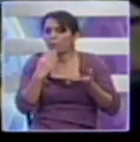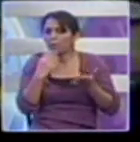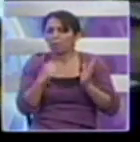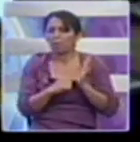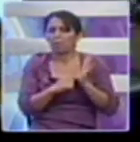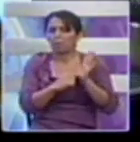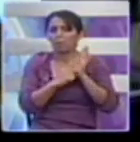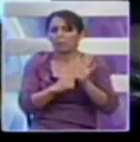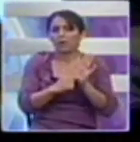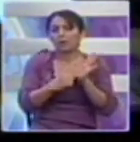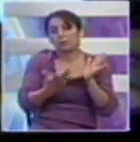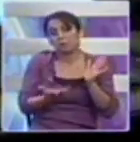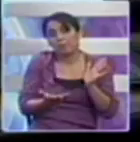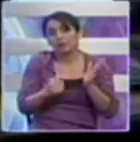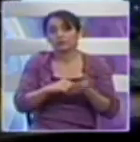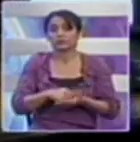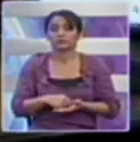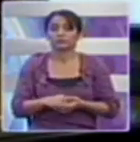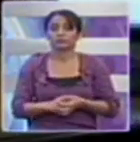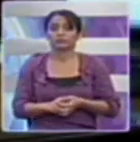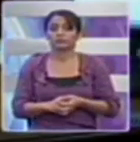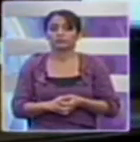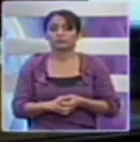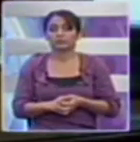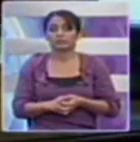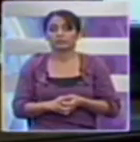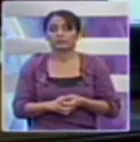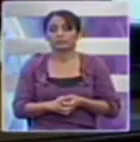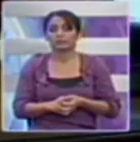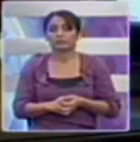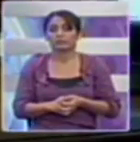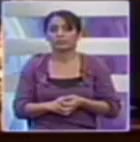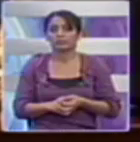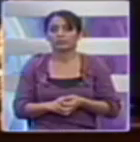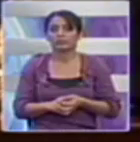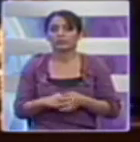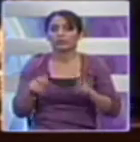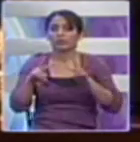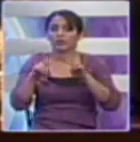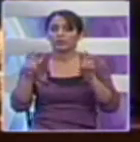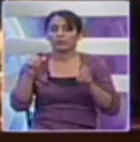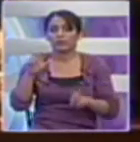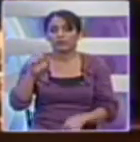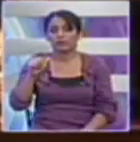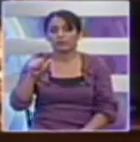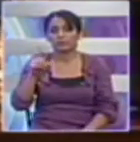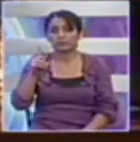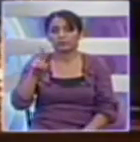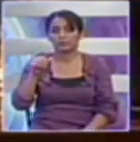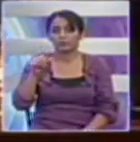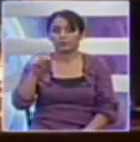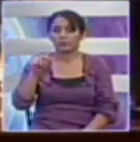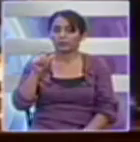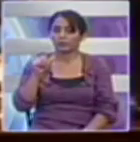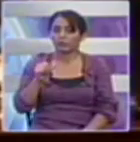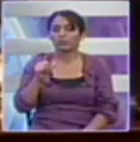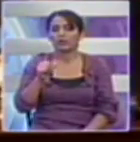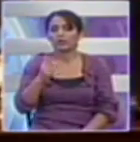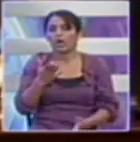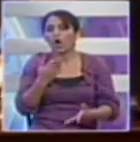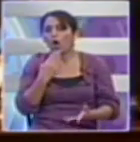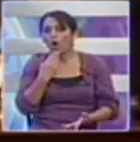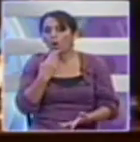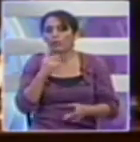tiene relación al tema del precio exaduana para la base imponible de los impuestos a